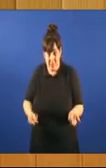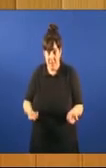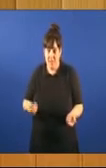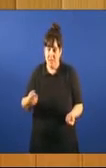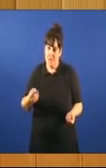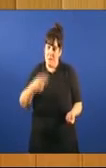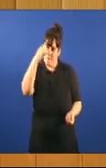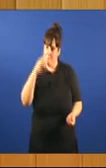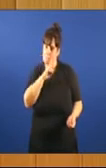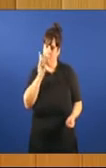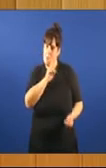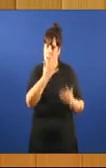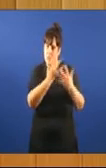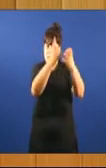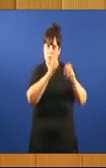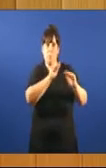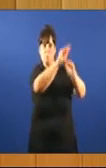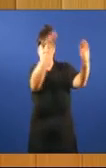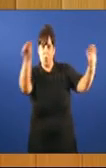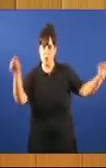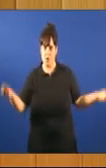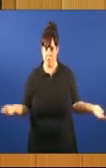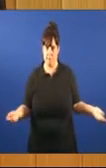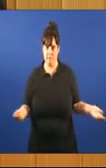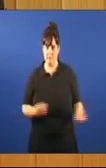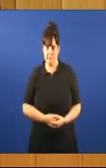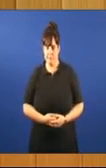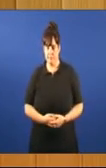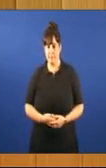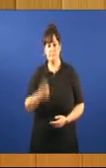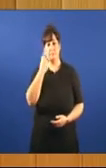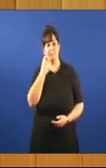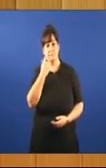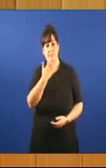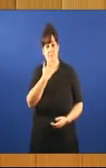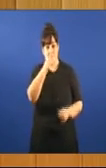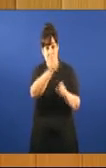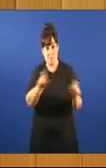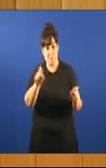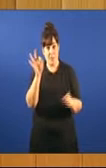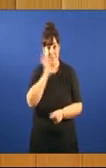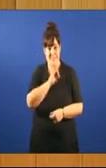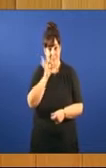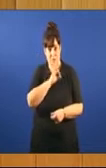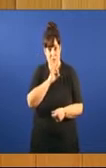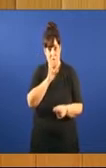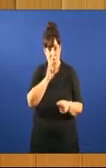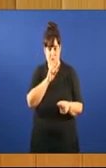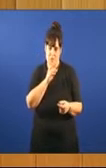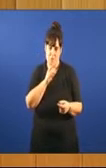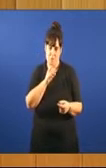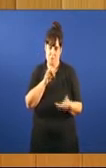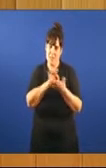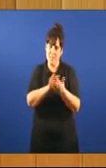tribuna. E falaba de repago, porque, mire, os cidadáns se pagan con impostos os servizos